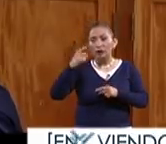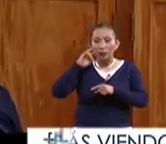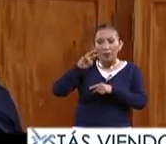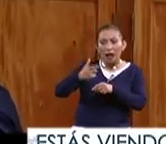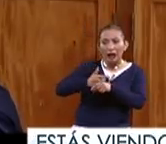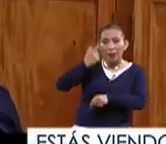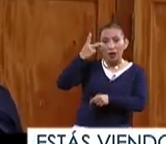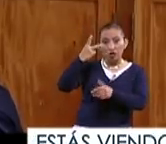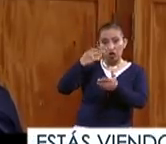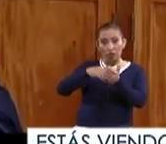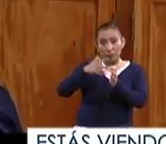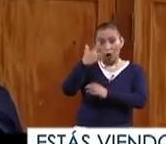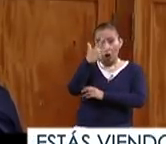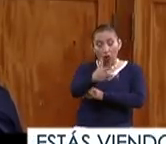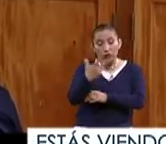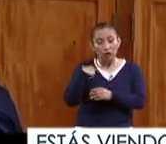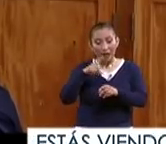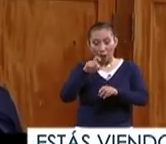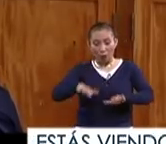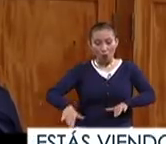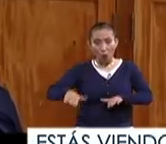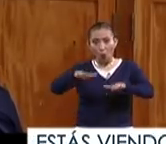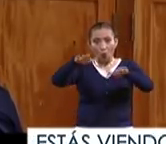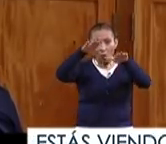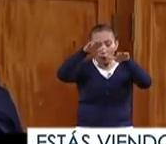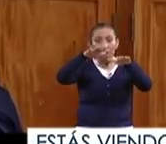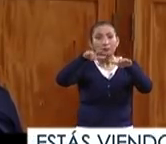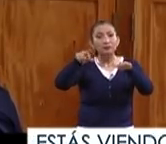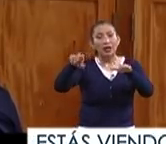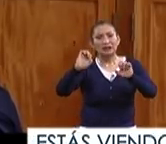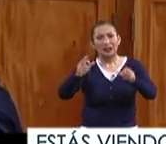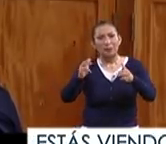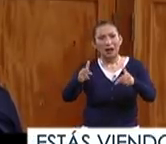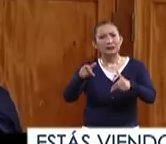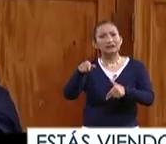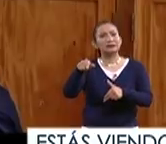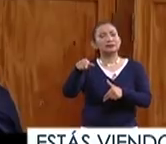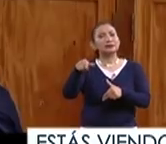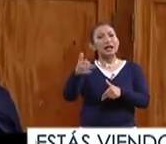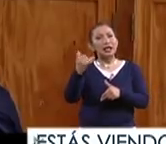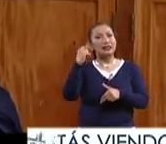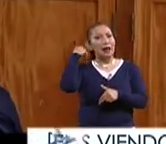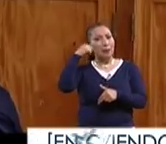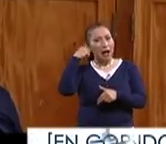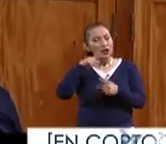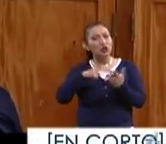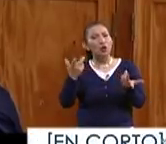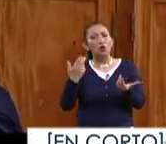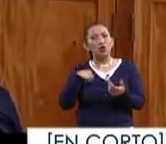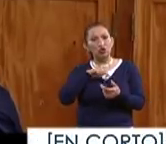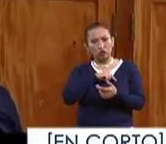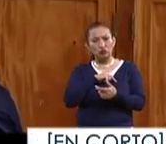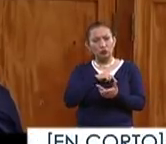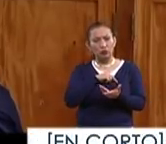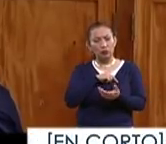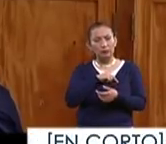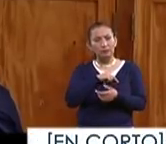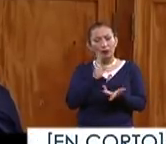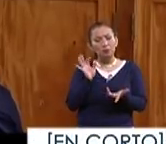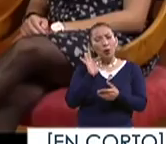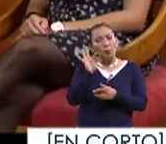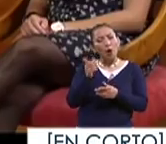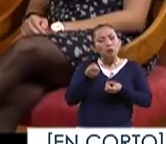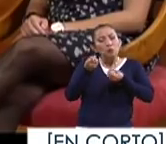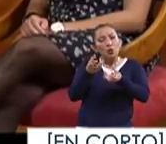gravedad que hubo en el 2008 de inundaciones de Chiapas y de Tabasco, en las que nosotros